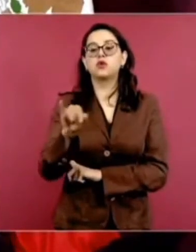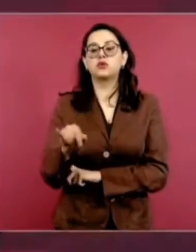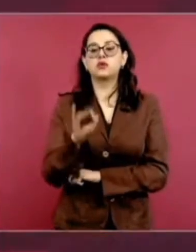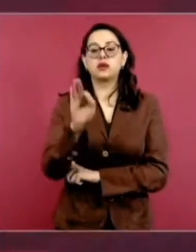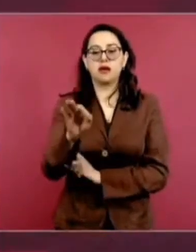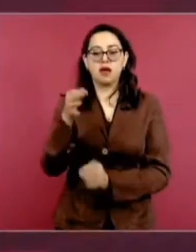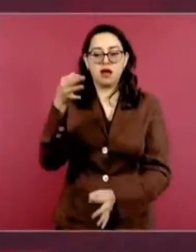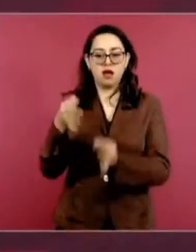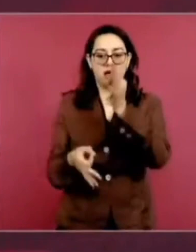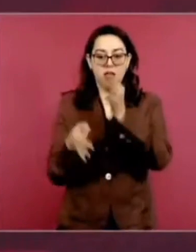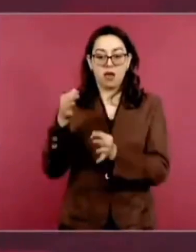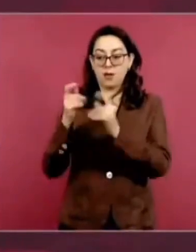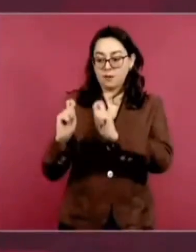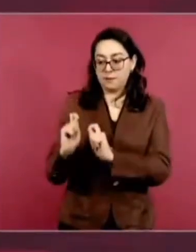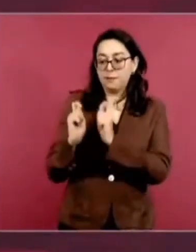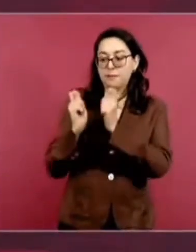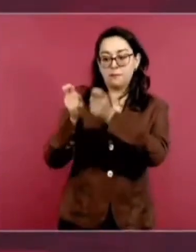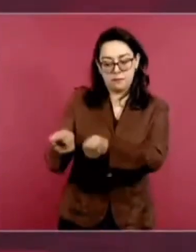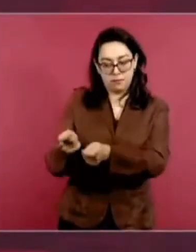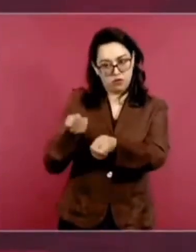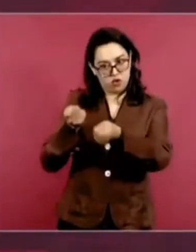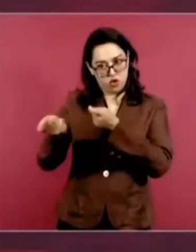Le entregaron la Procuraduría.